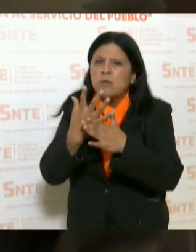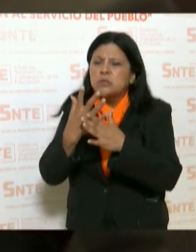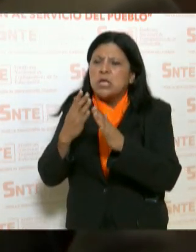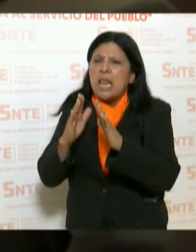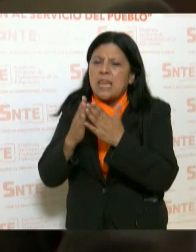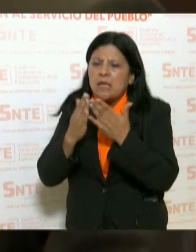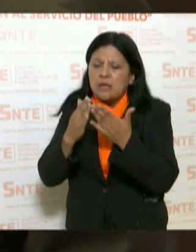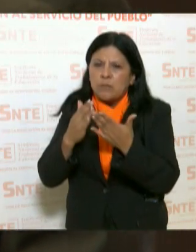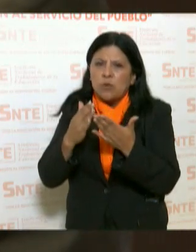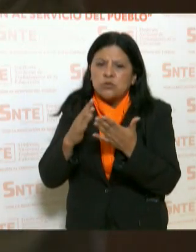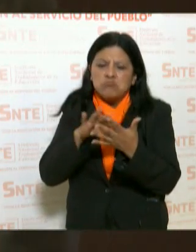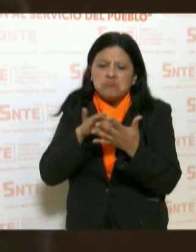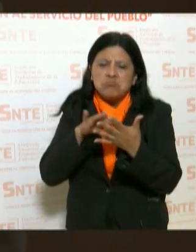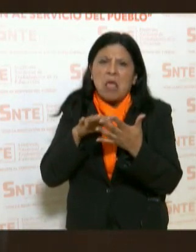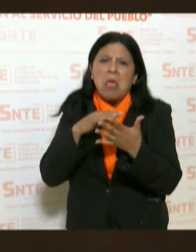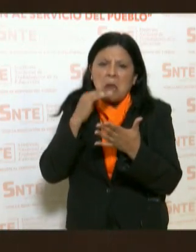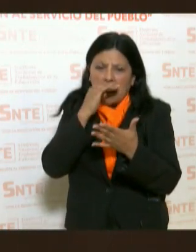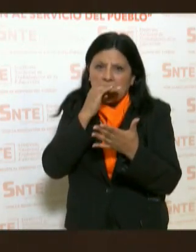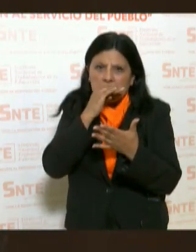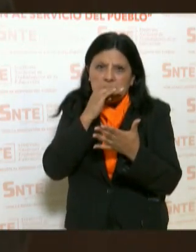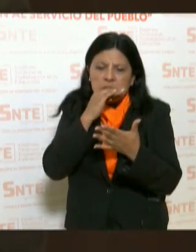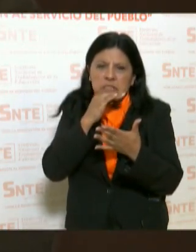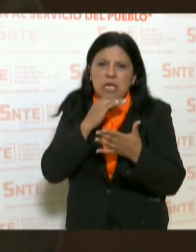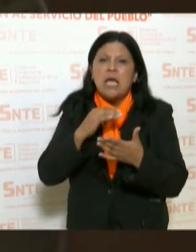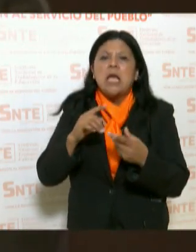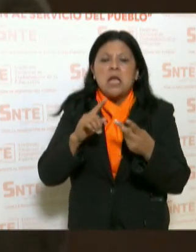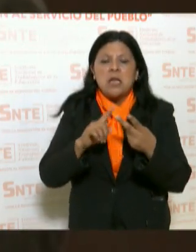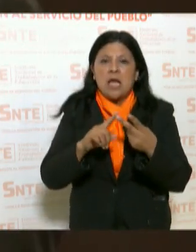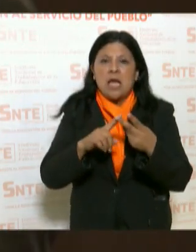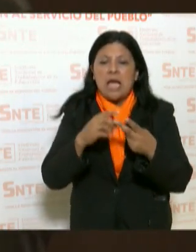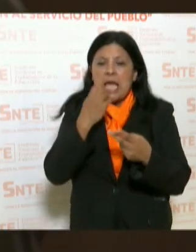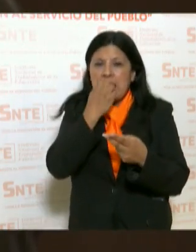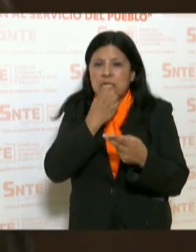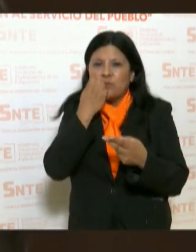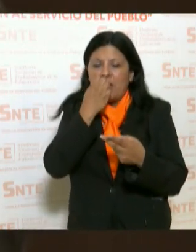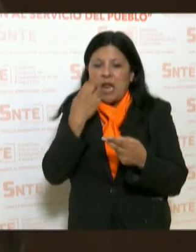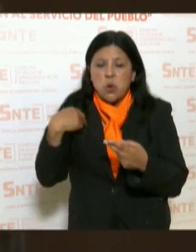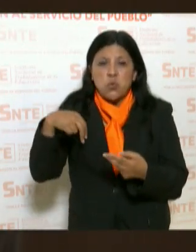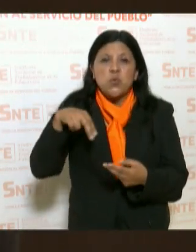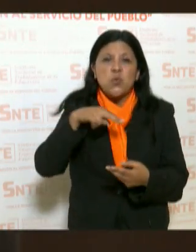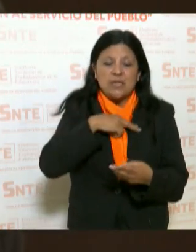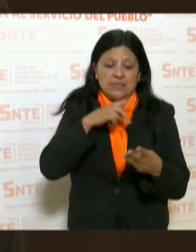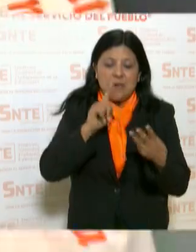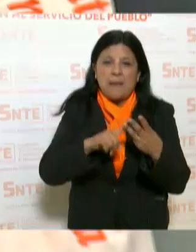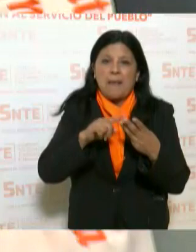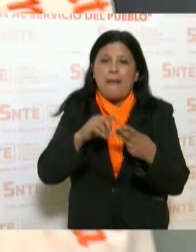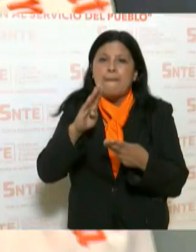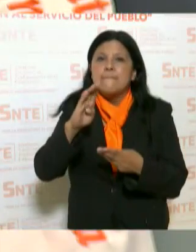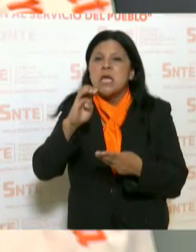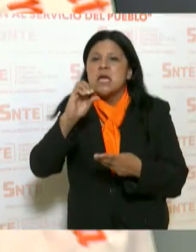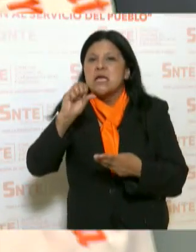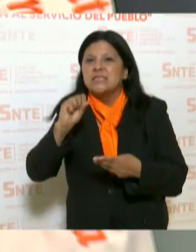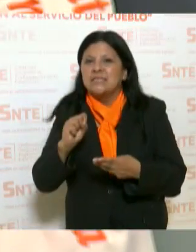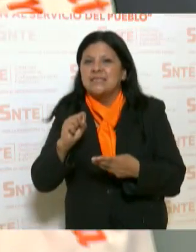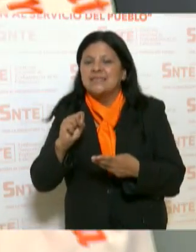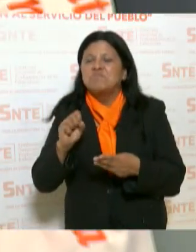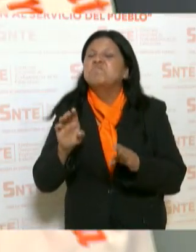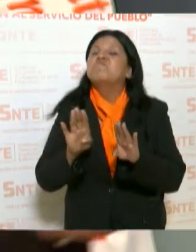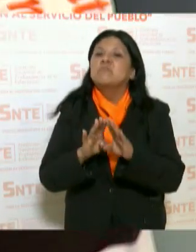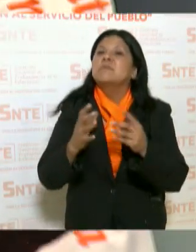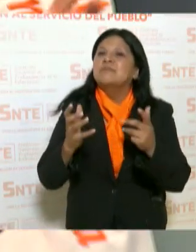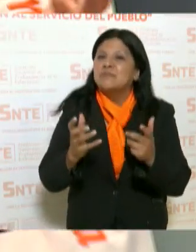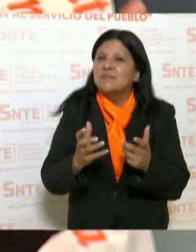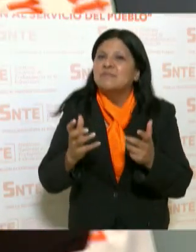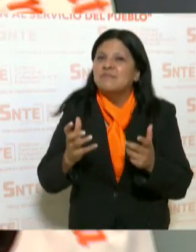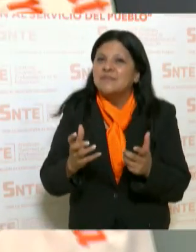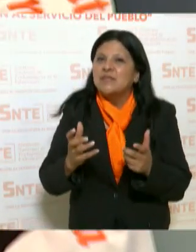la escuela es nuestra y becas para los jóvenes. ¿Y cómo hacemos todo esto?